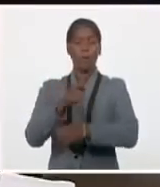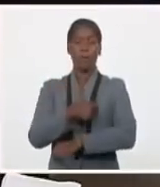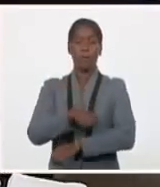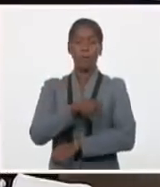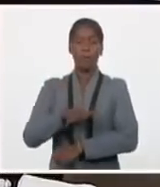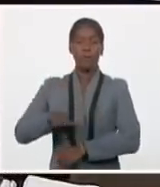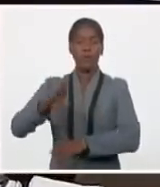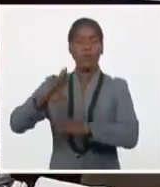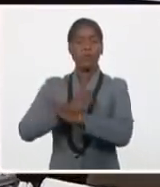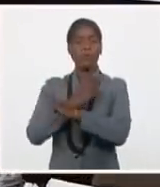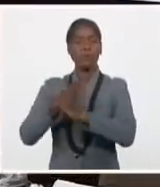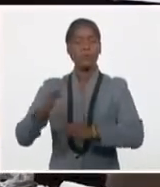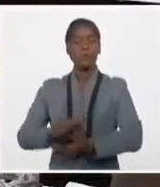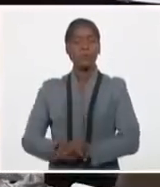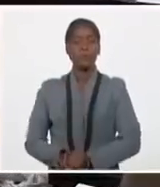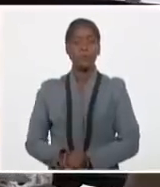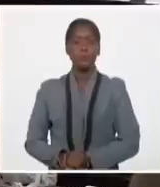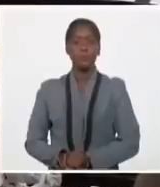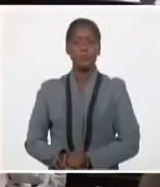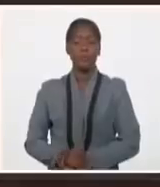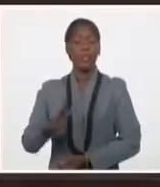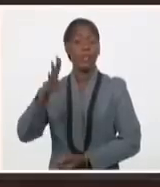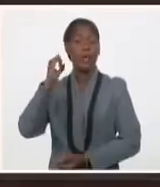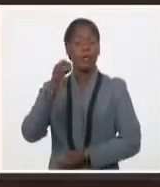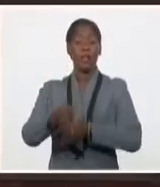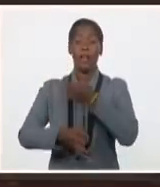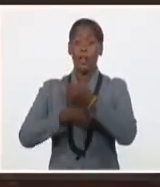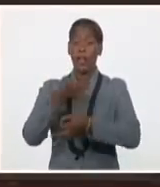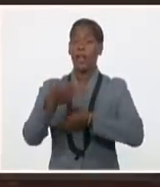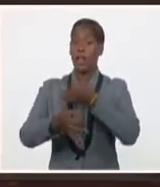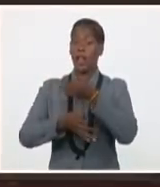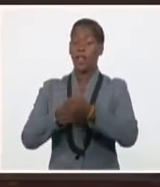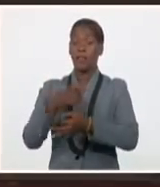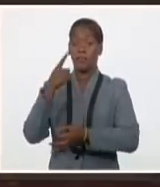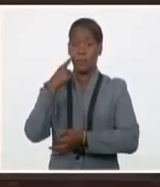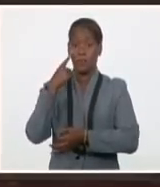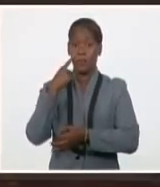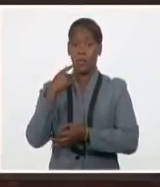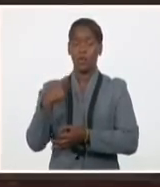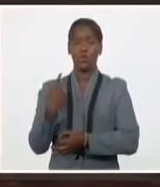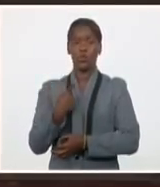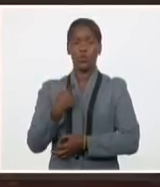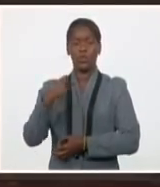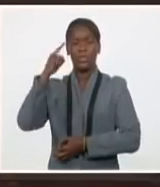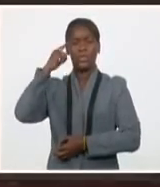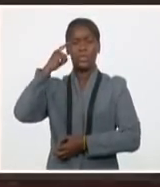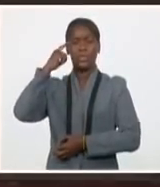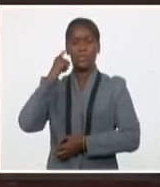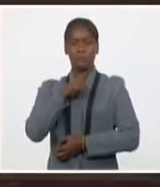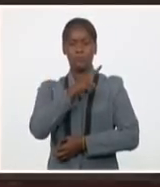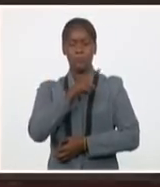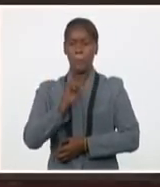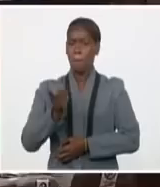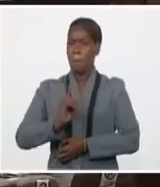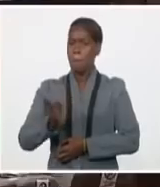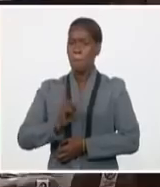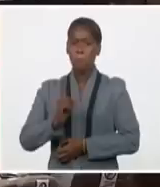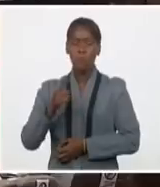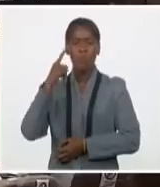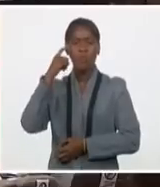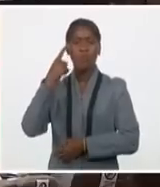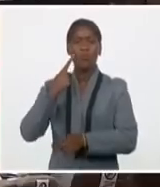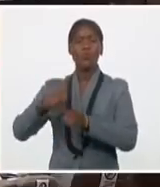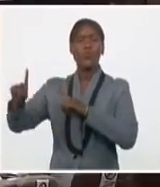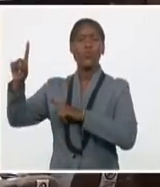el gobierno cubano no identifica como enemigo al pueblo estadounidense y expresó la voluntad manifiesta de desarrollar